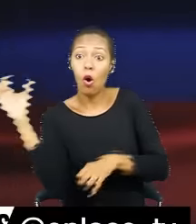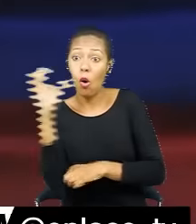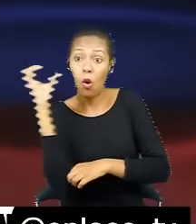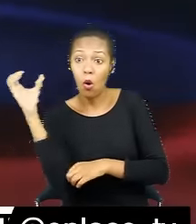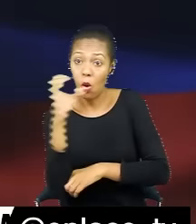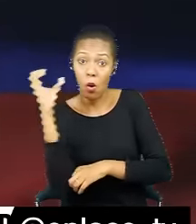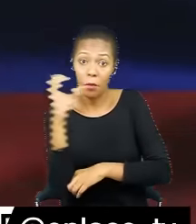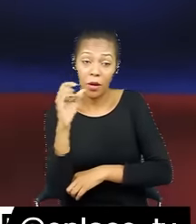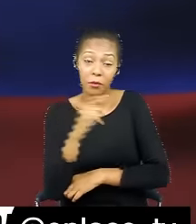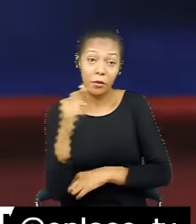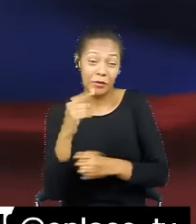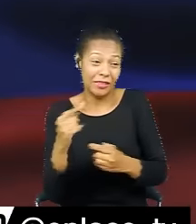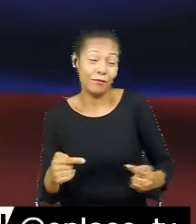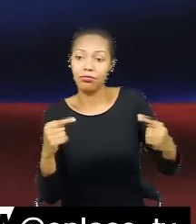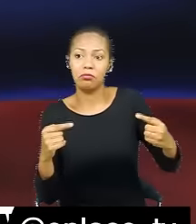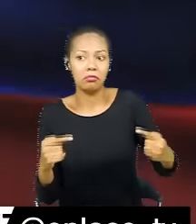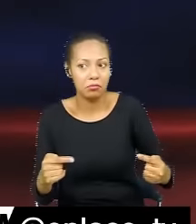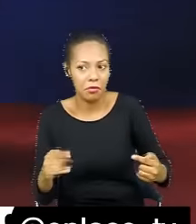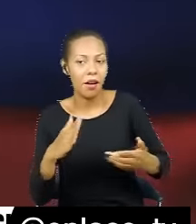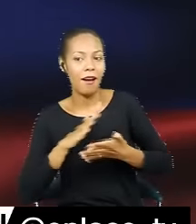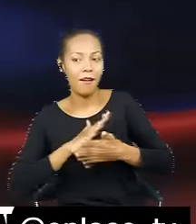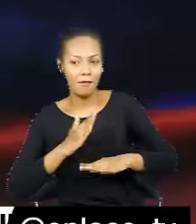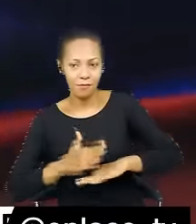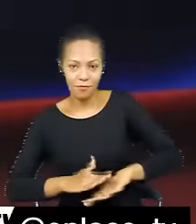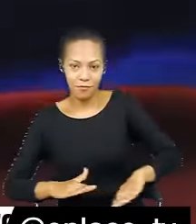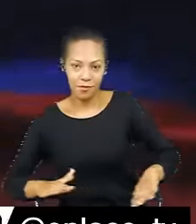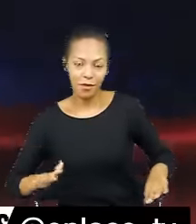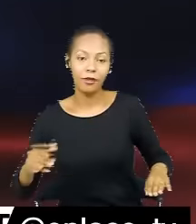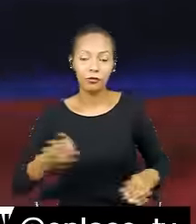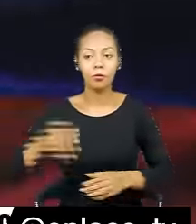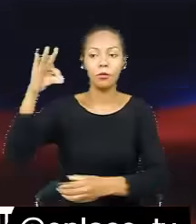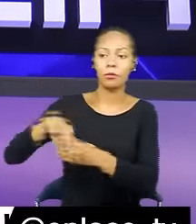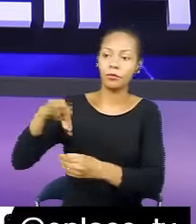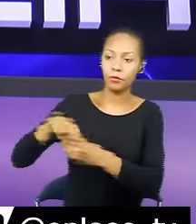posconflicto. Acuerdos de paz, plebiscito 2 de octubre.